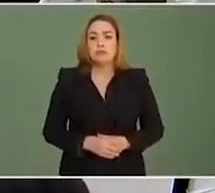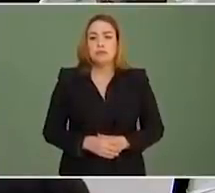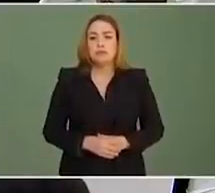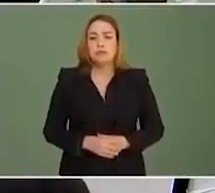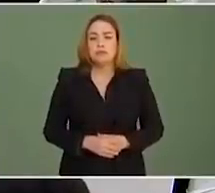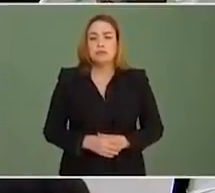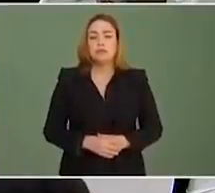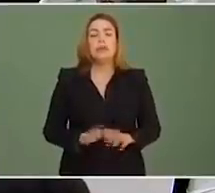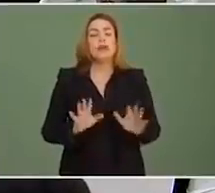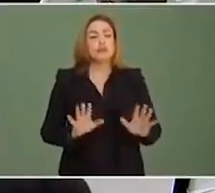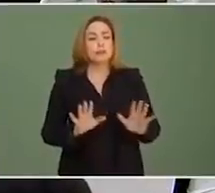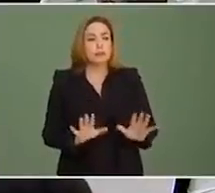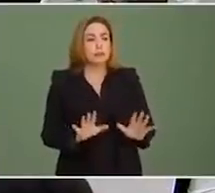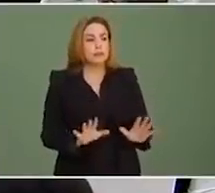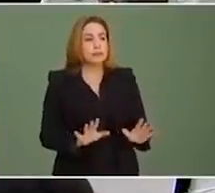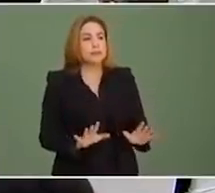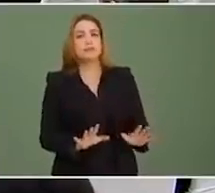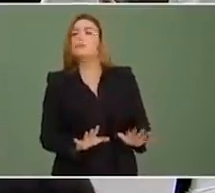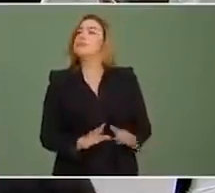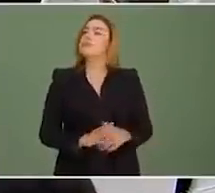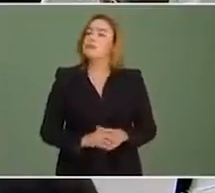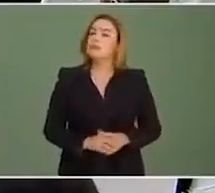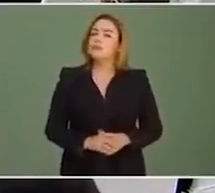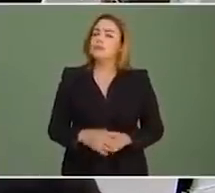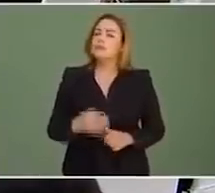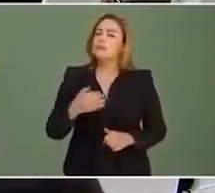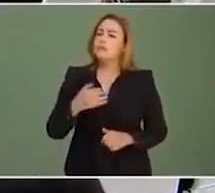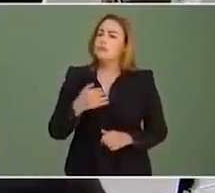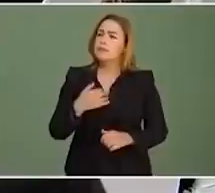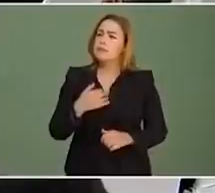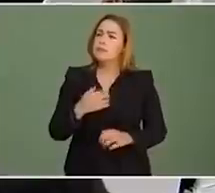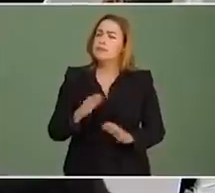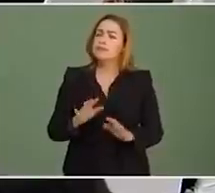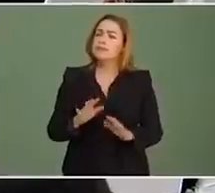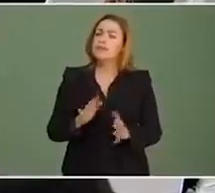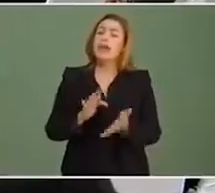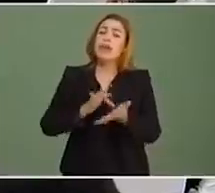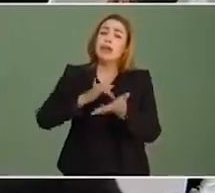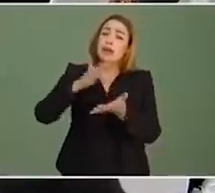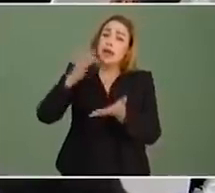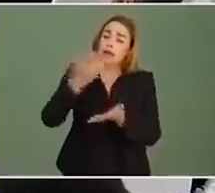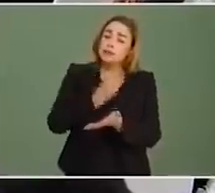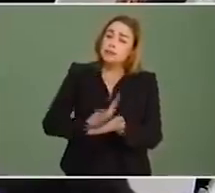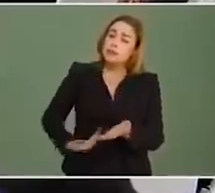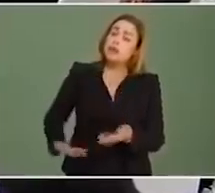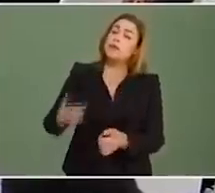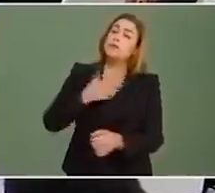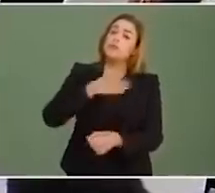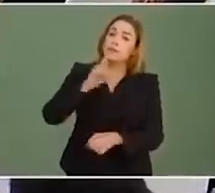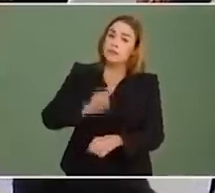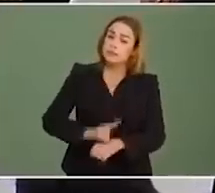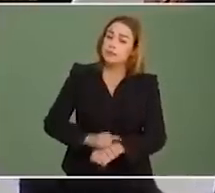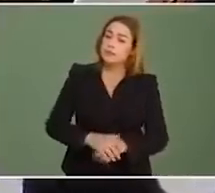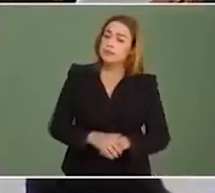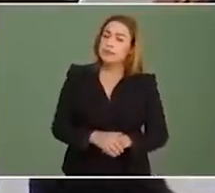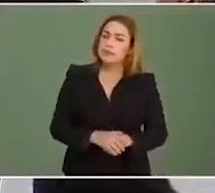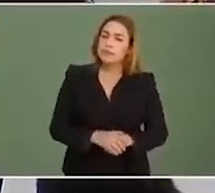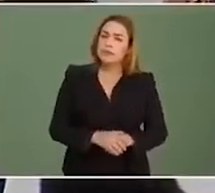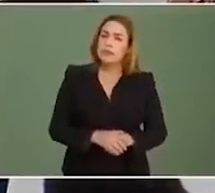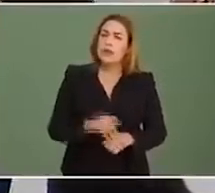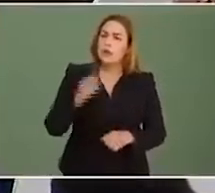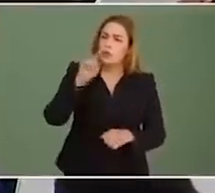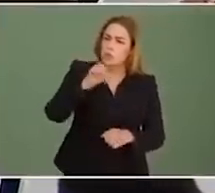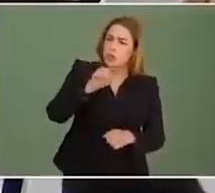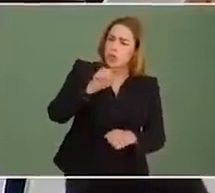a ver vamos ahí gracias presidente buenos días presidente tanto usted como la